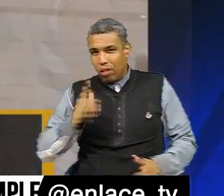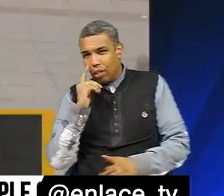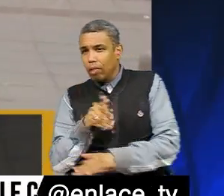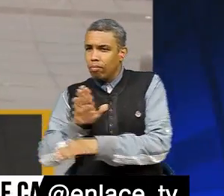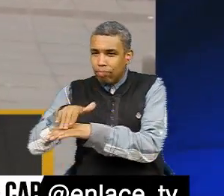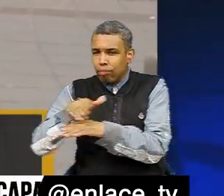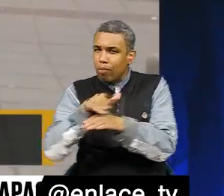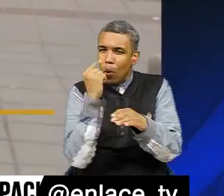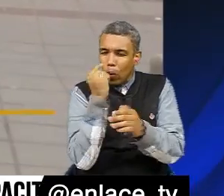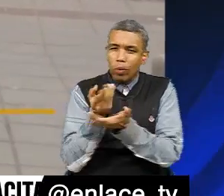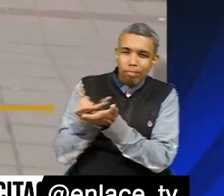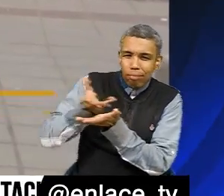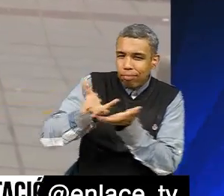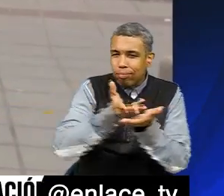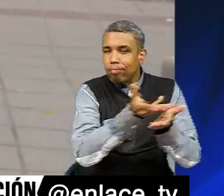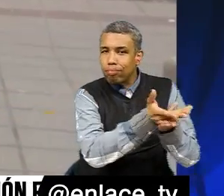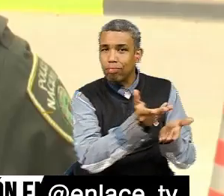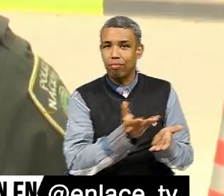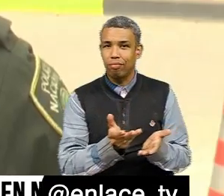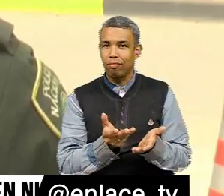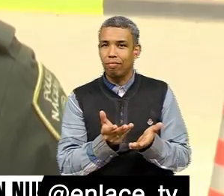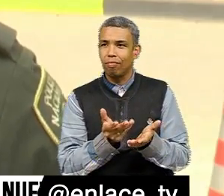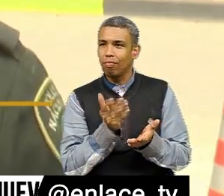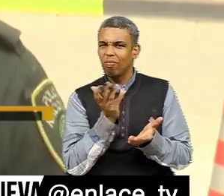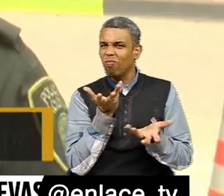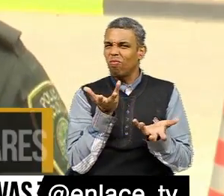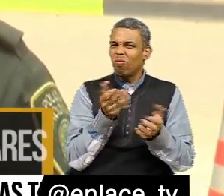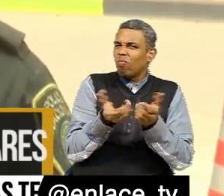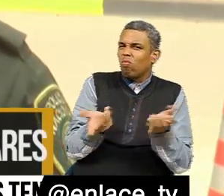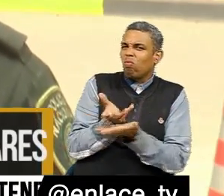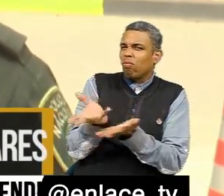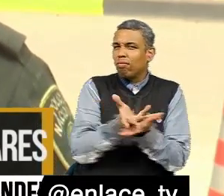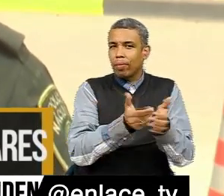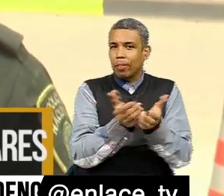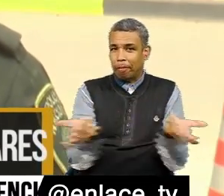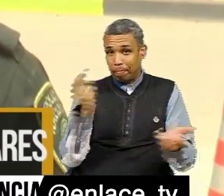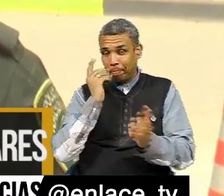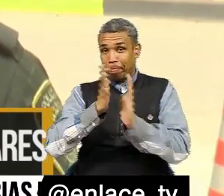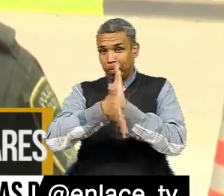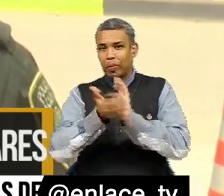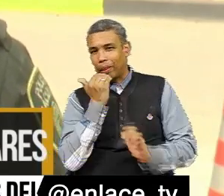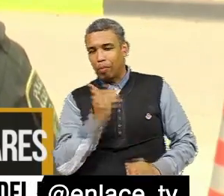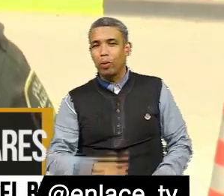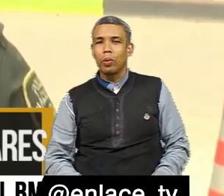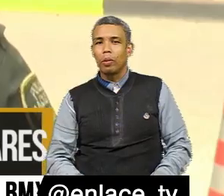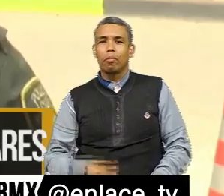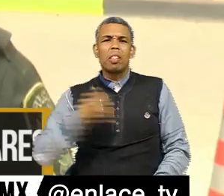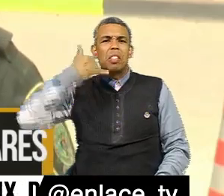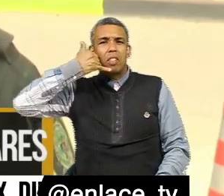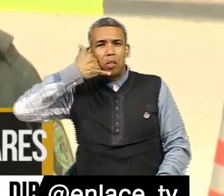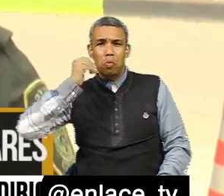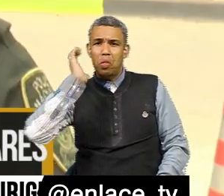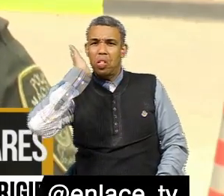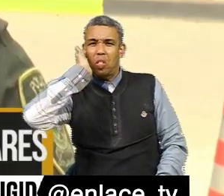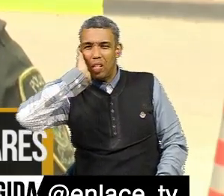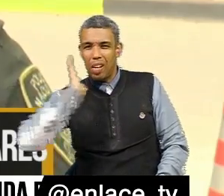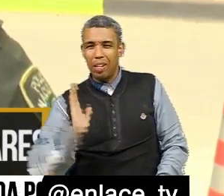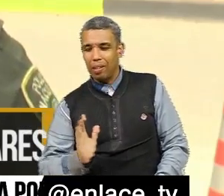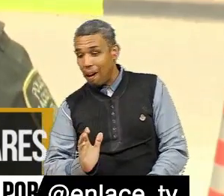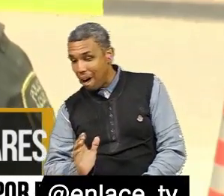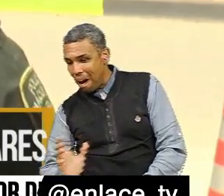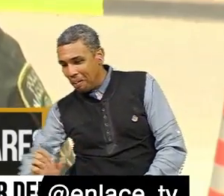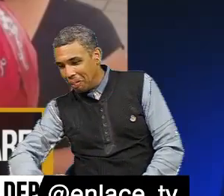estrategias que van por diferentes puntos de la ciudad. Porque básicamente aquellos celulares que de pronto están encontrando por ahí en la calle,